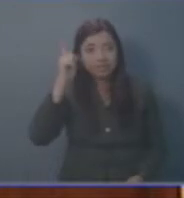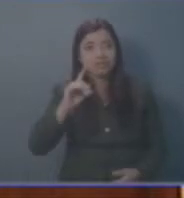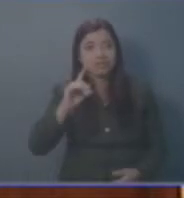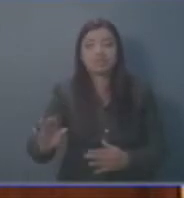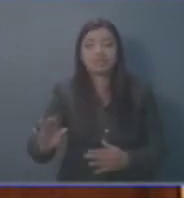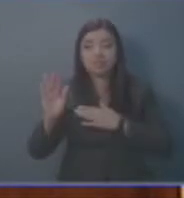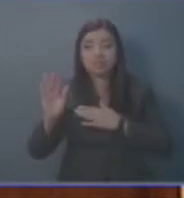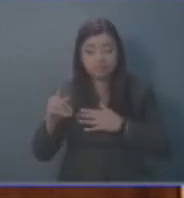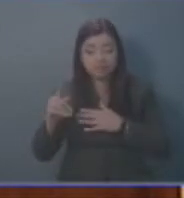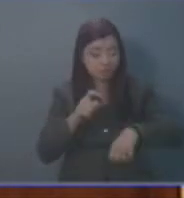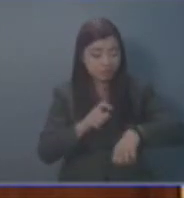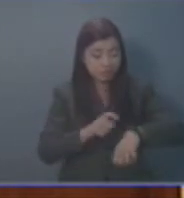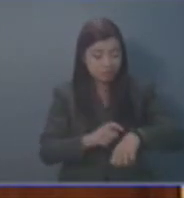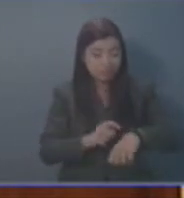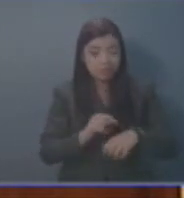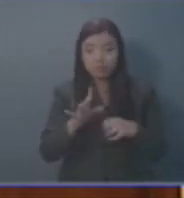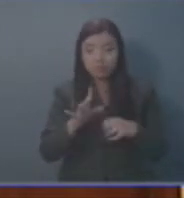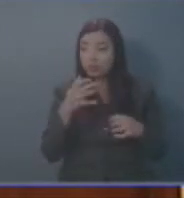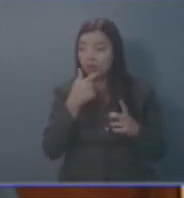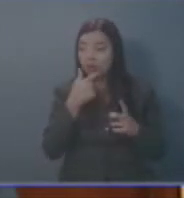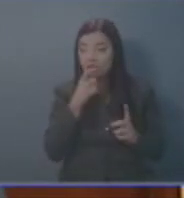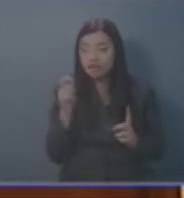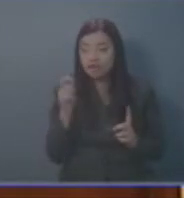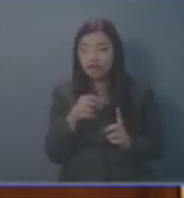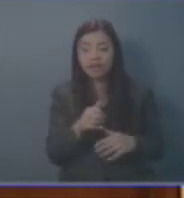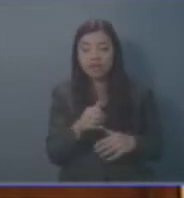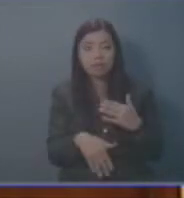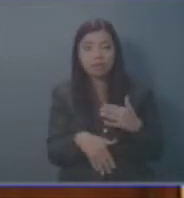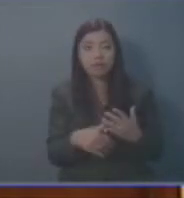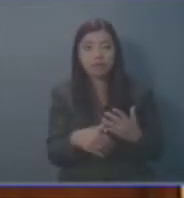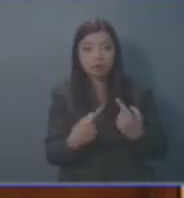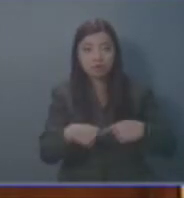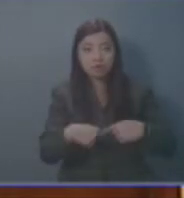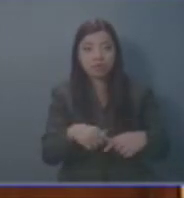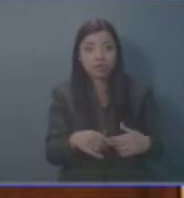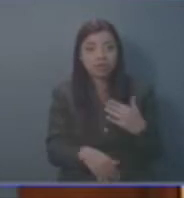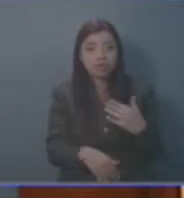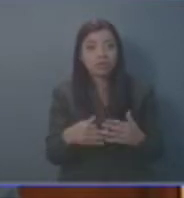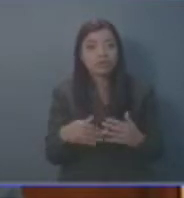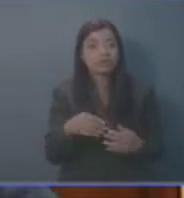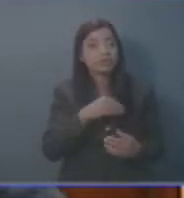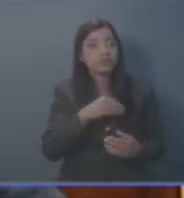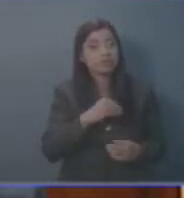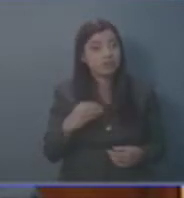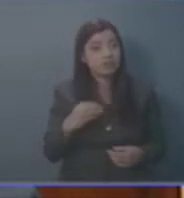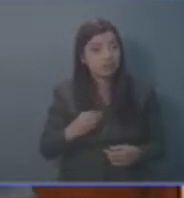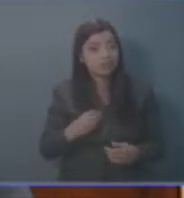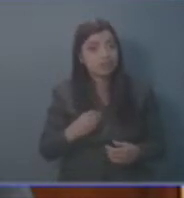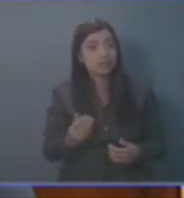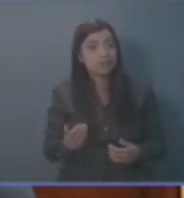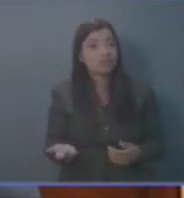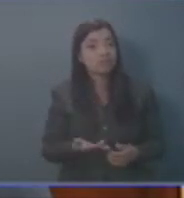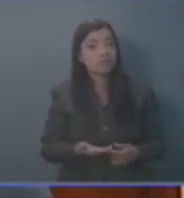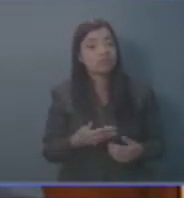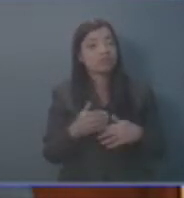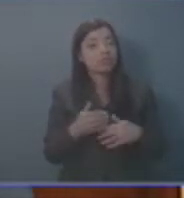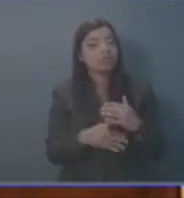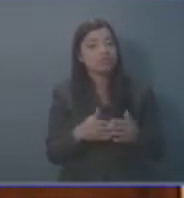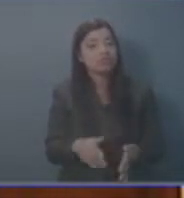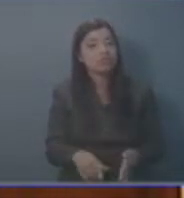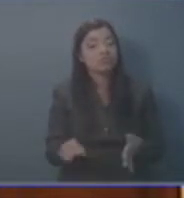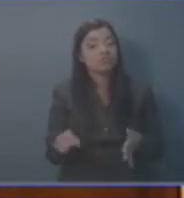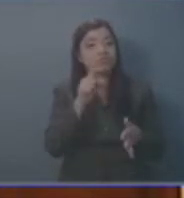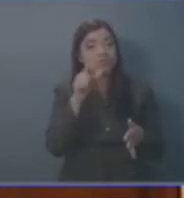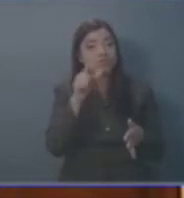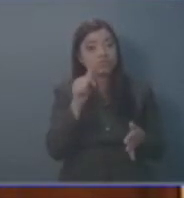su tiempo, que se jubilaron, para que puedan continuar recibiendo la atención médica respectiva al interior del Instituto